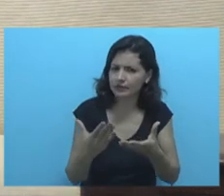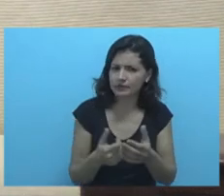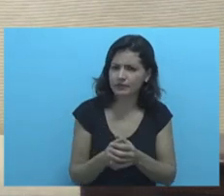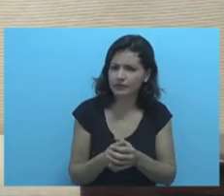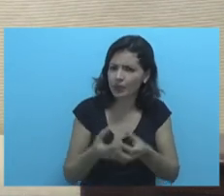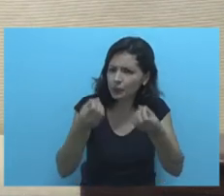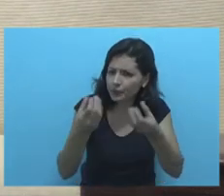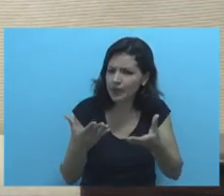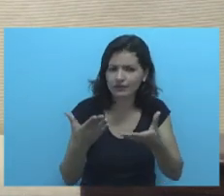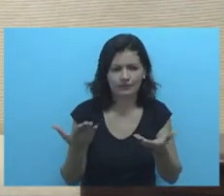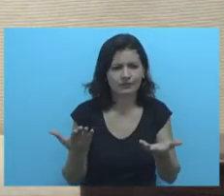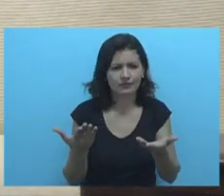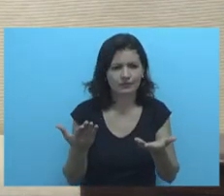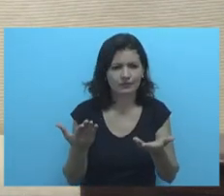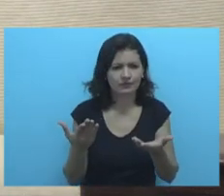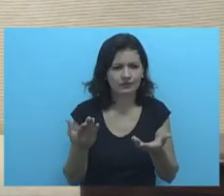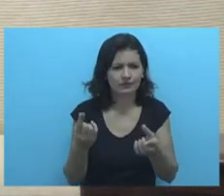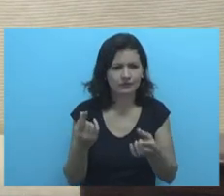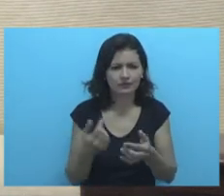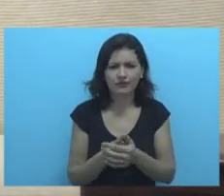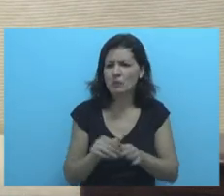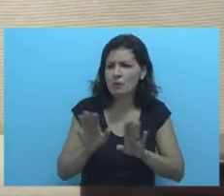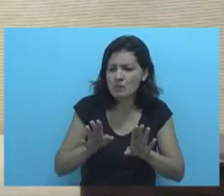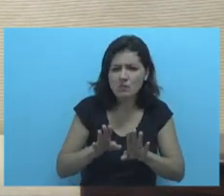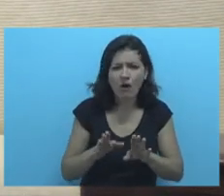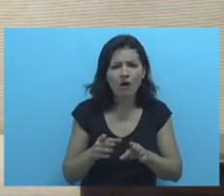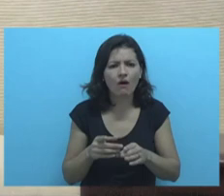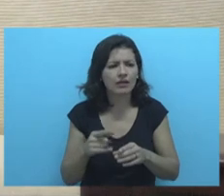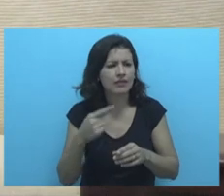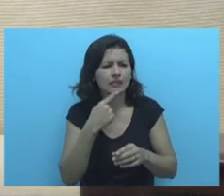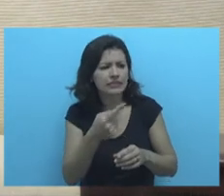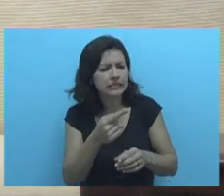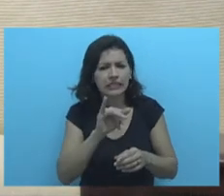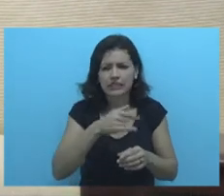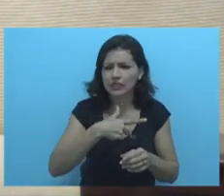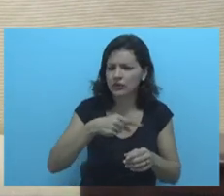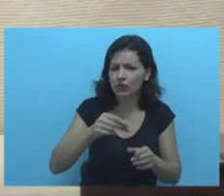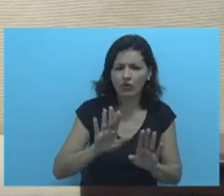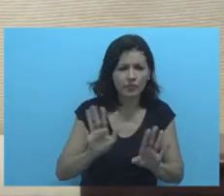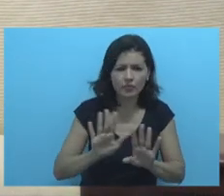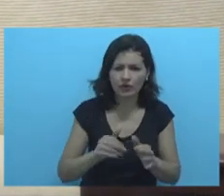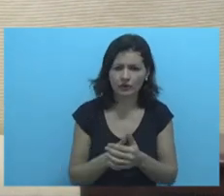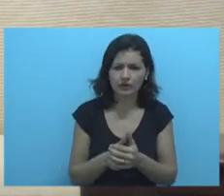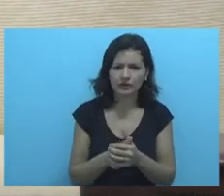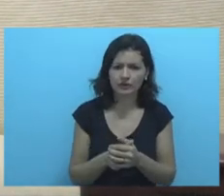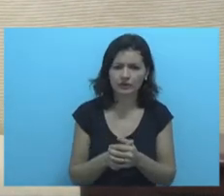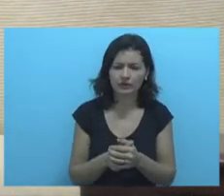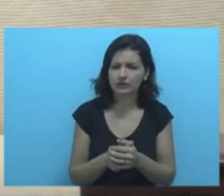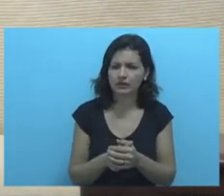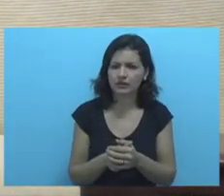era correcto y había que hacerlo. No importaba si te lo decía cuando había otros intereses en juego. Era